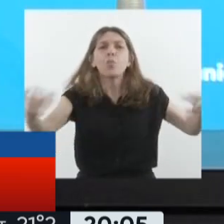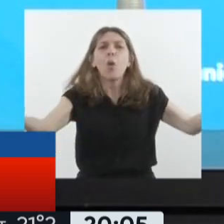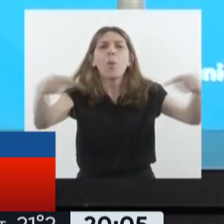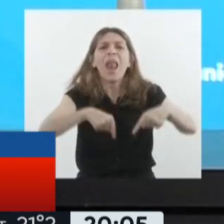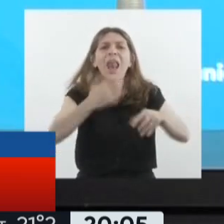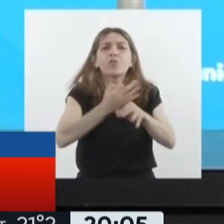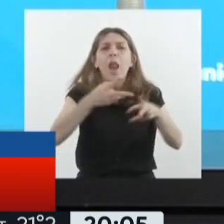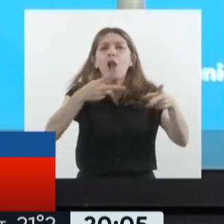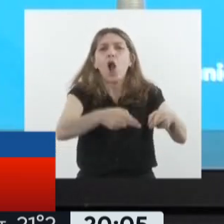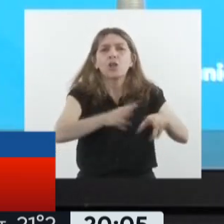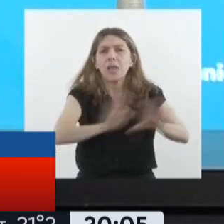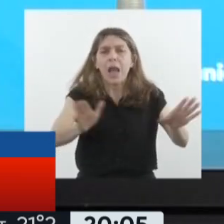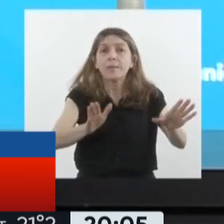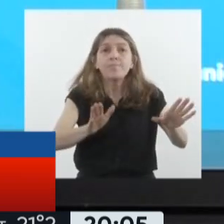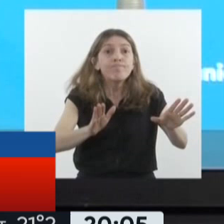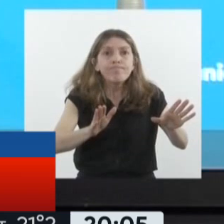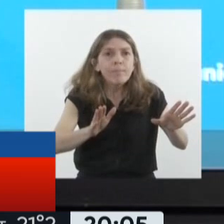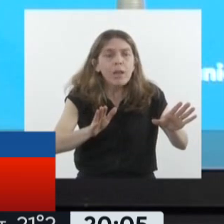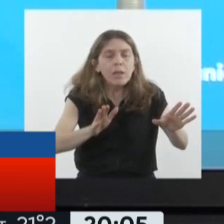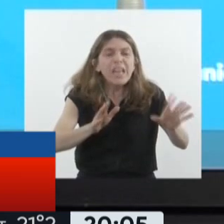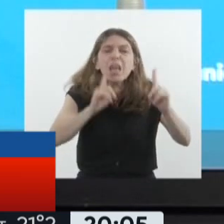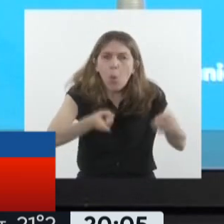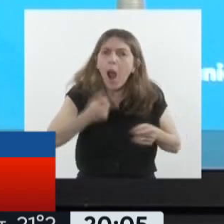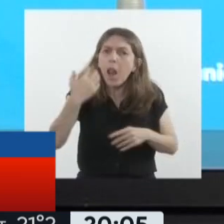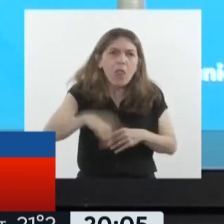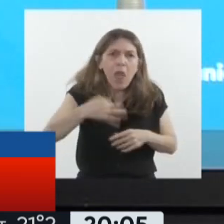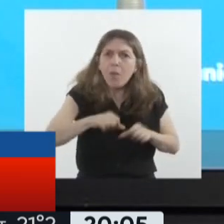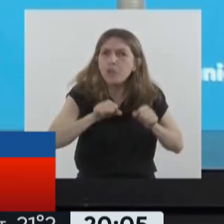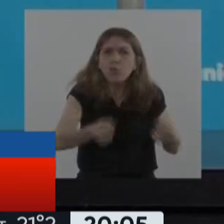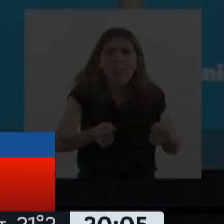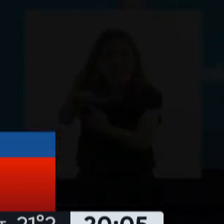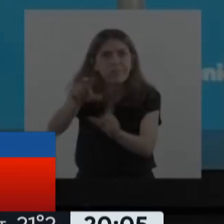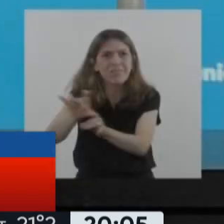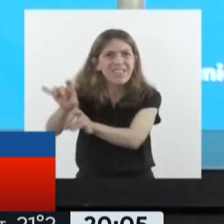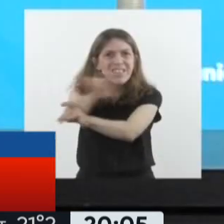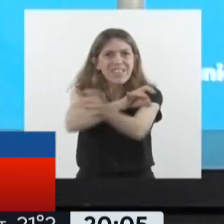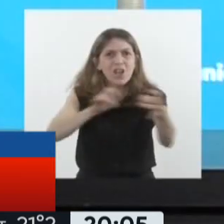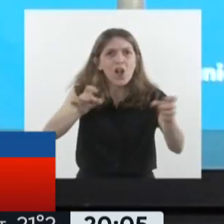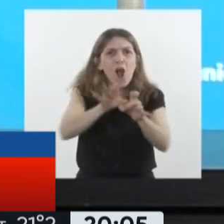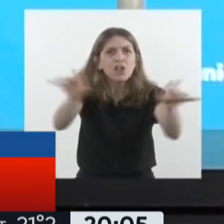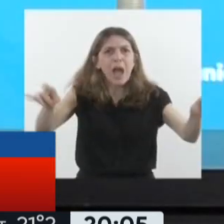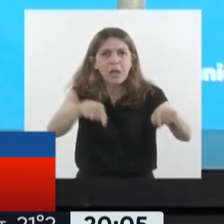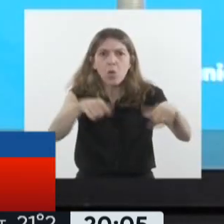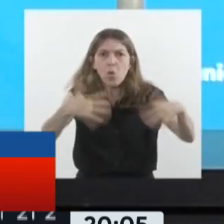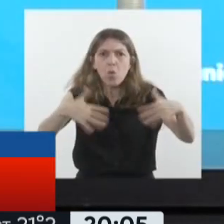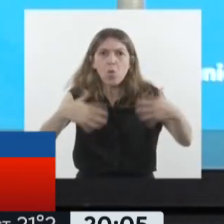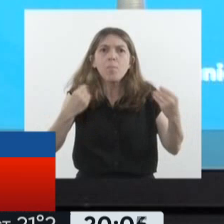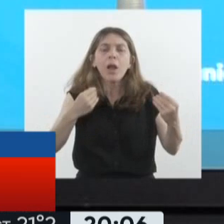pero no podemos no hacerlo en las condiciones en las que estamos. Porque no es que se mueven